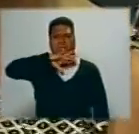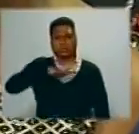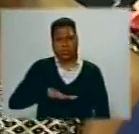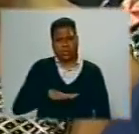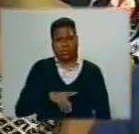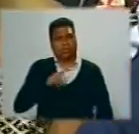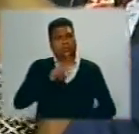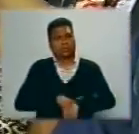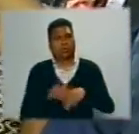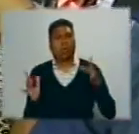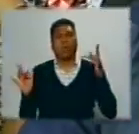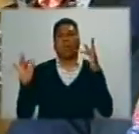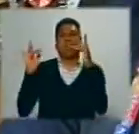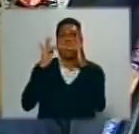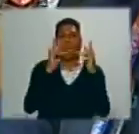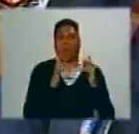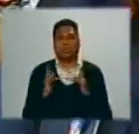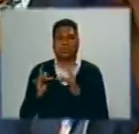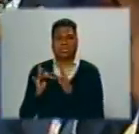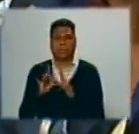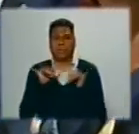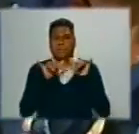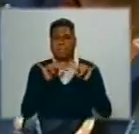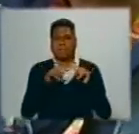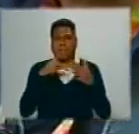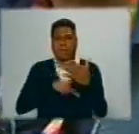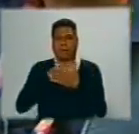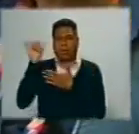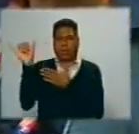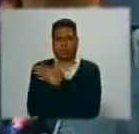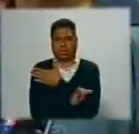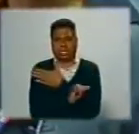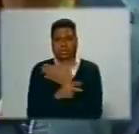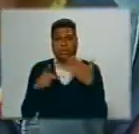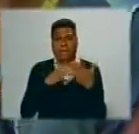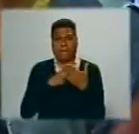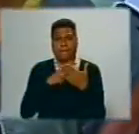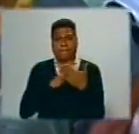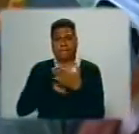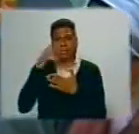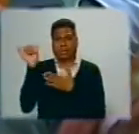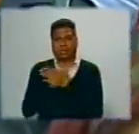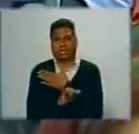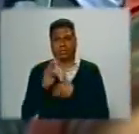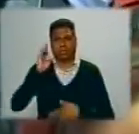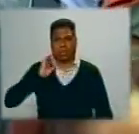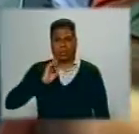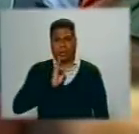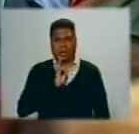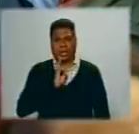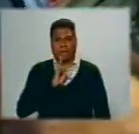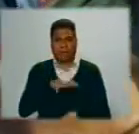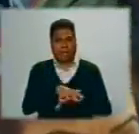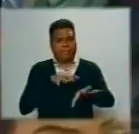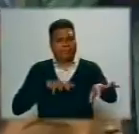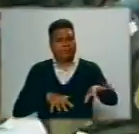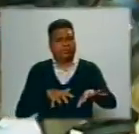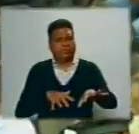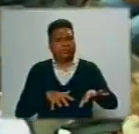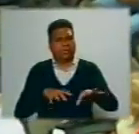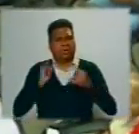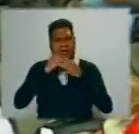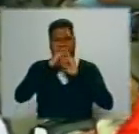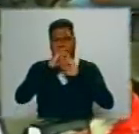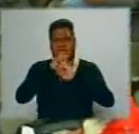estamos conectados en un mismo proyecto, el proyecto bolivariano, el proyecto de la mayor suma de felicidad posible para nuestro